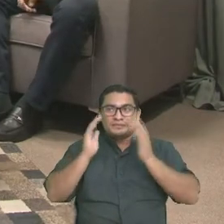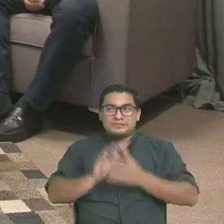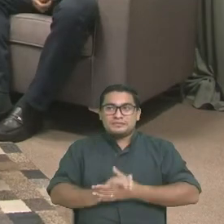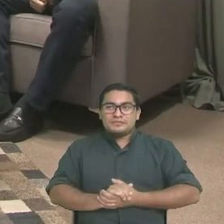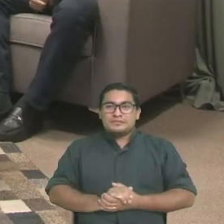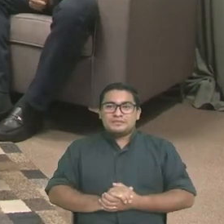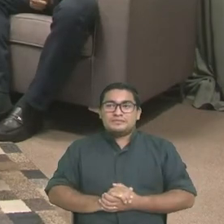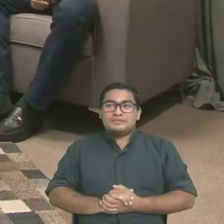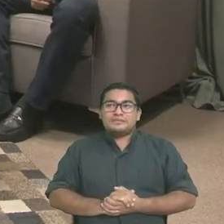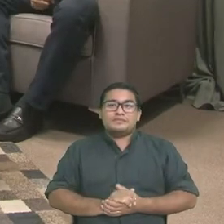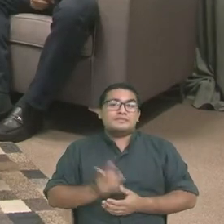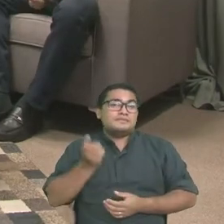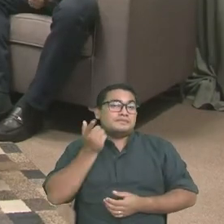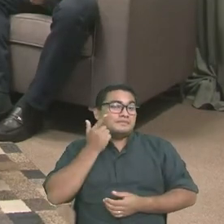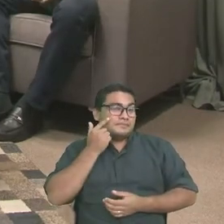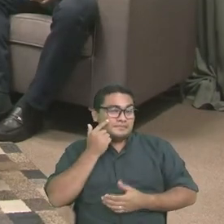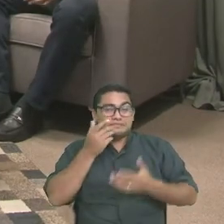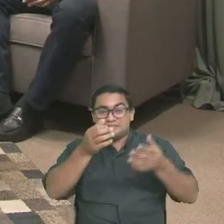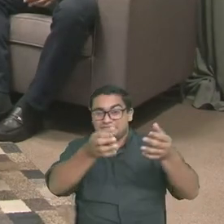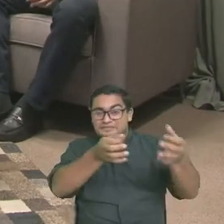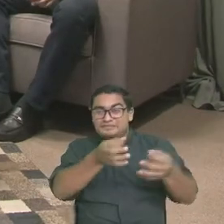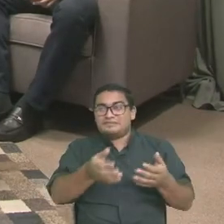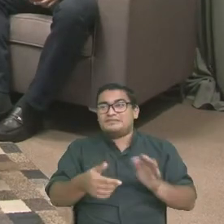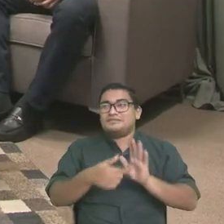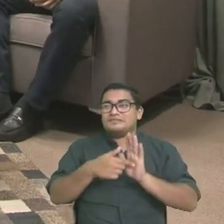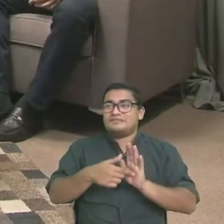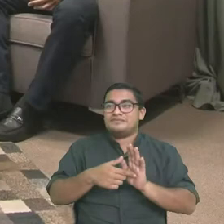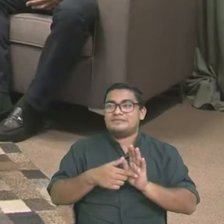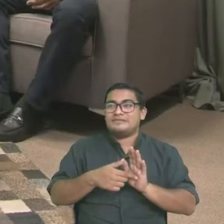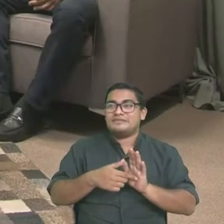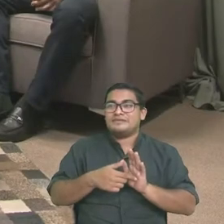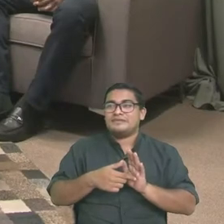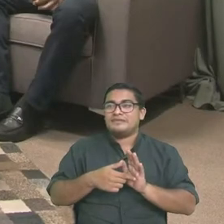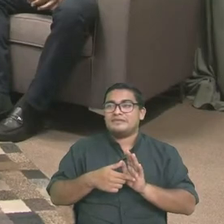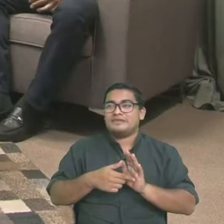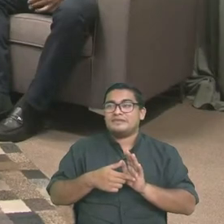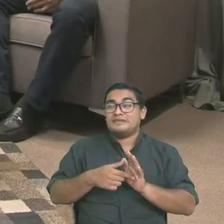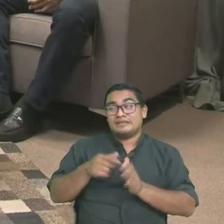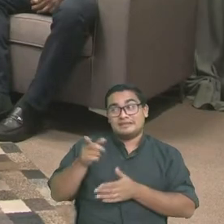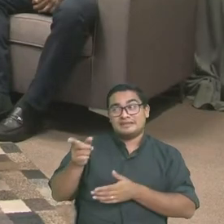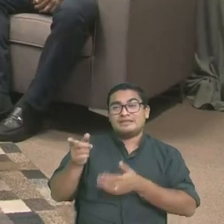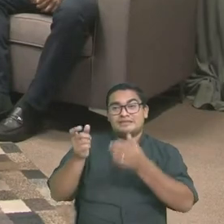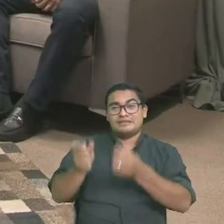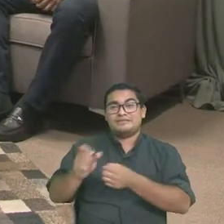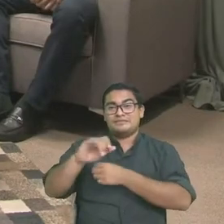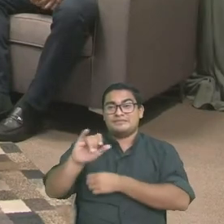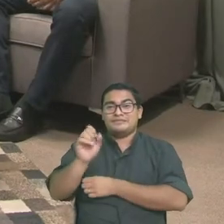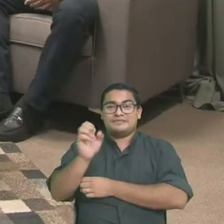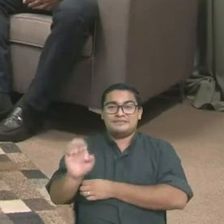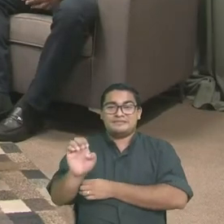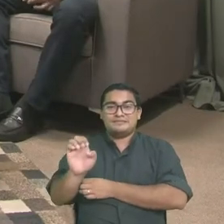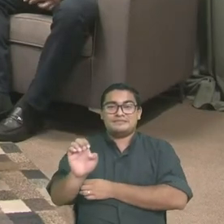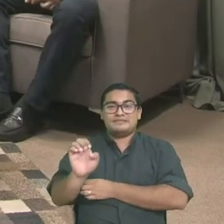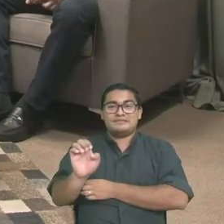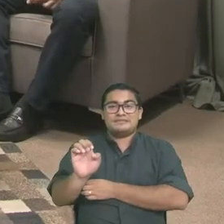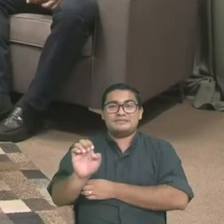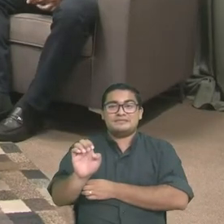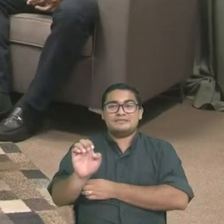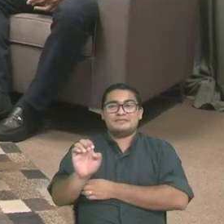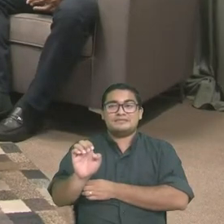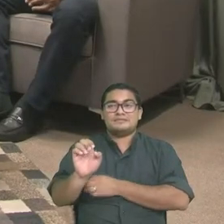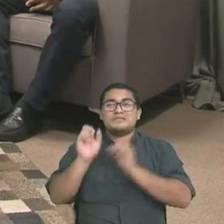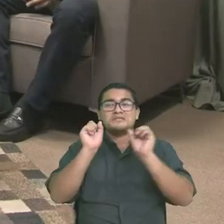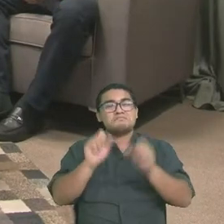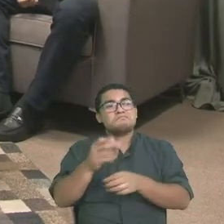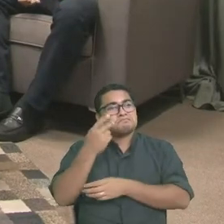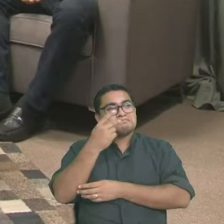partir de ese... Pero mira, te voy a decir una cosa, porque es que yo creo que esto que dice mi hermano José se puede